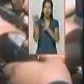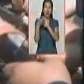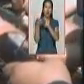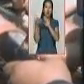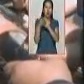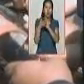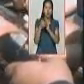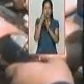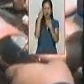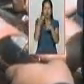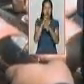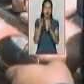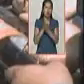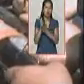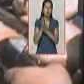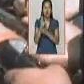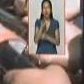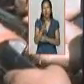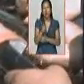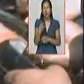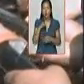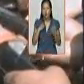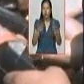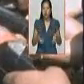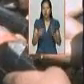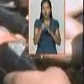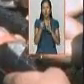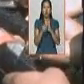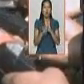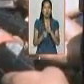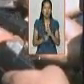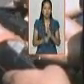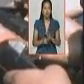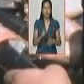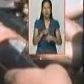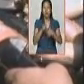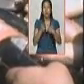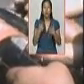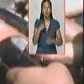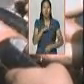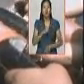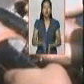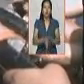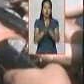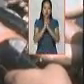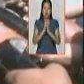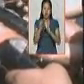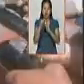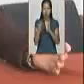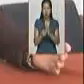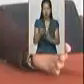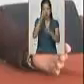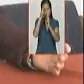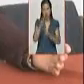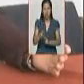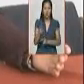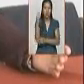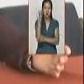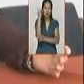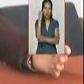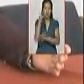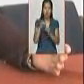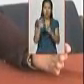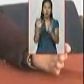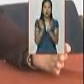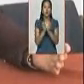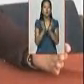sus derechos porque tenemos normativas que nos amparan entonces puestos pedimos que las normas pues se cumplan en político desde la defensoría del